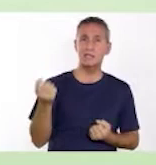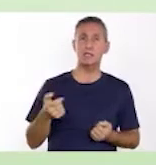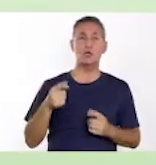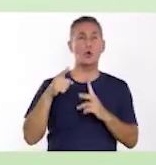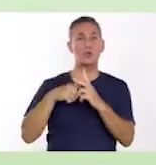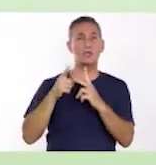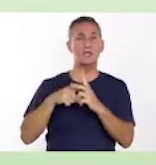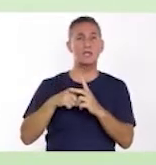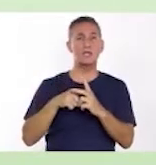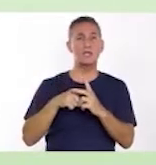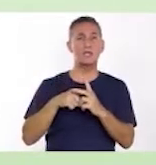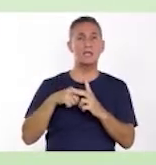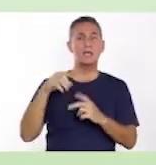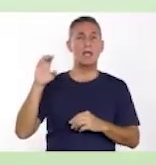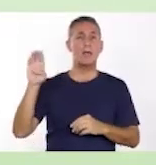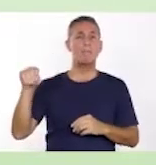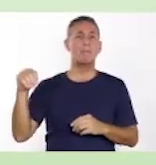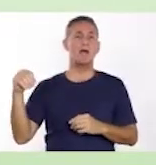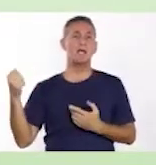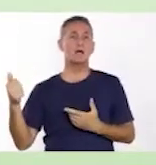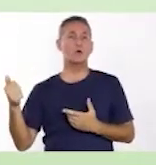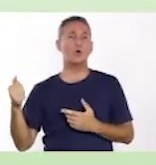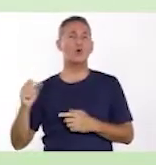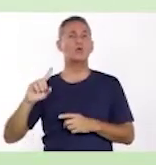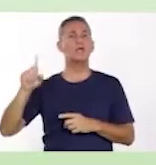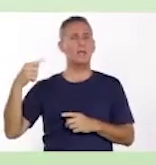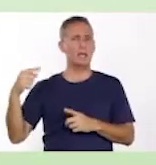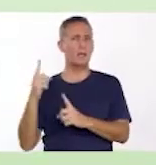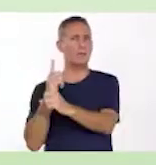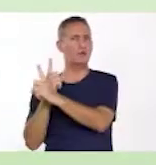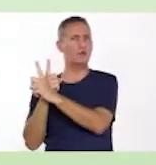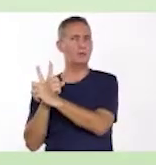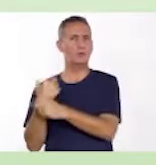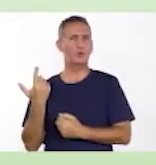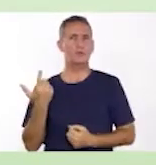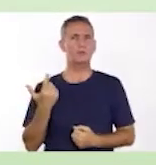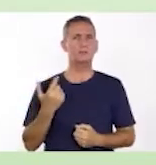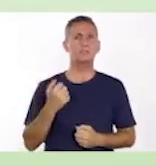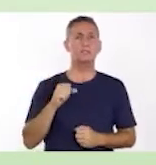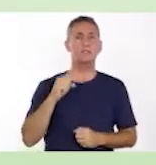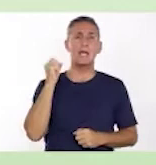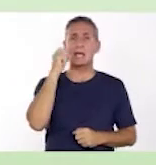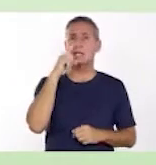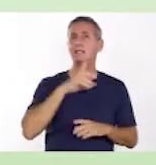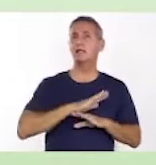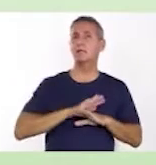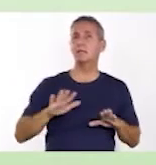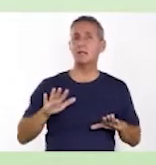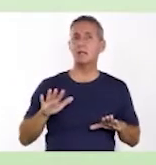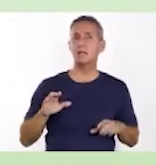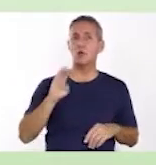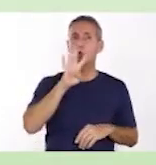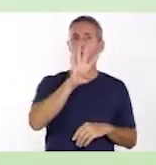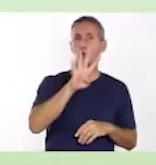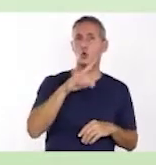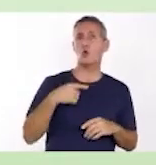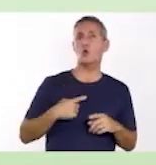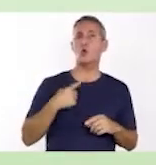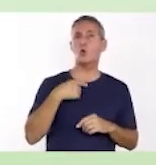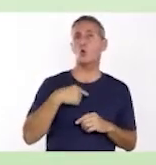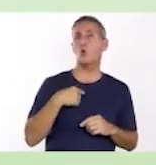Mayakovsky trabajaremos en el encuentro que viene. Y terminamos entonces con cuarto